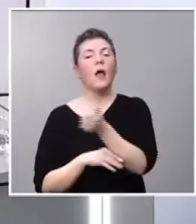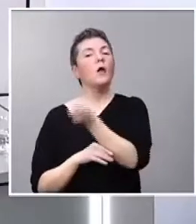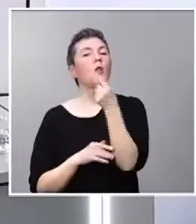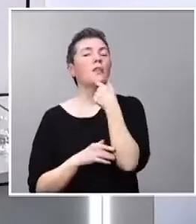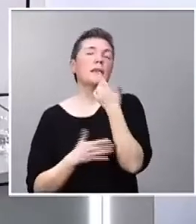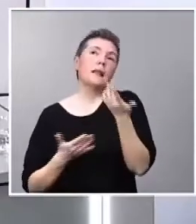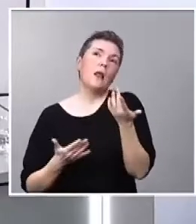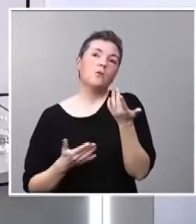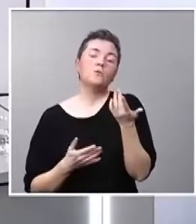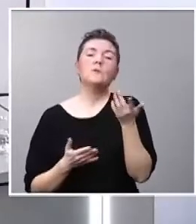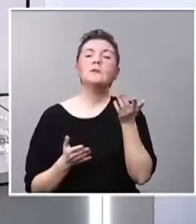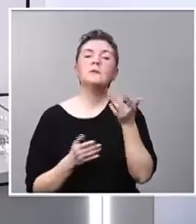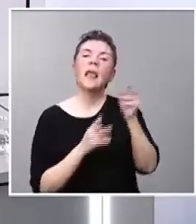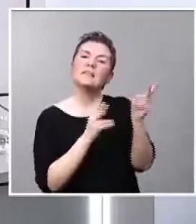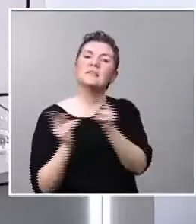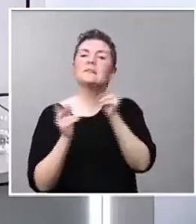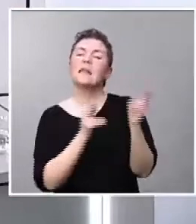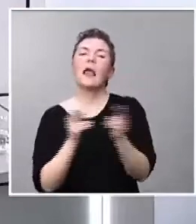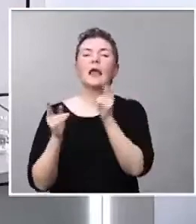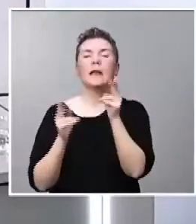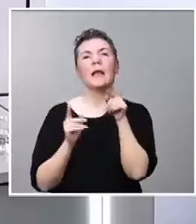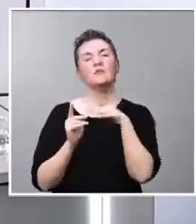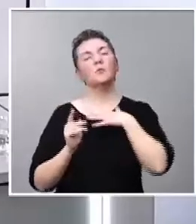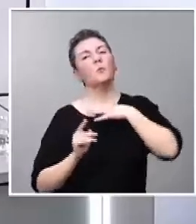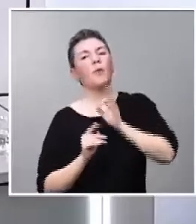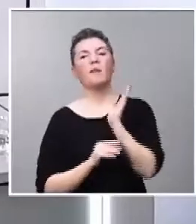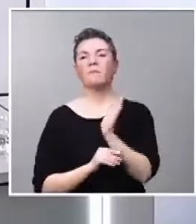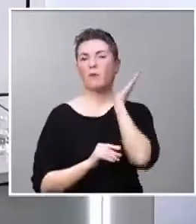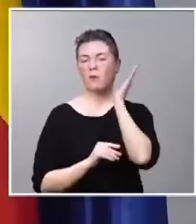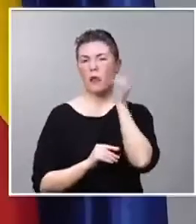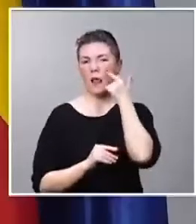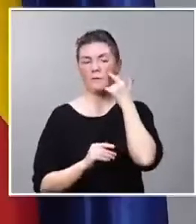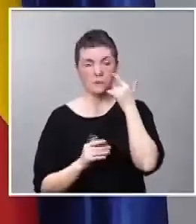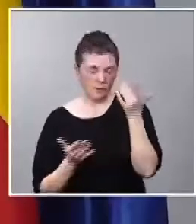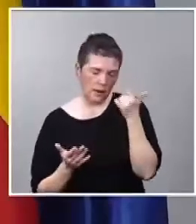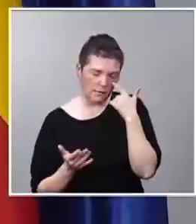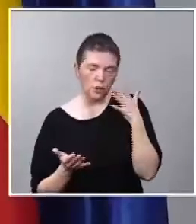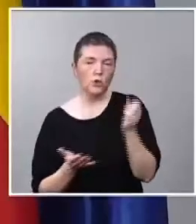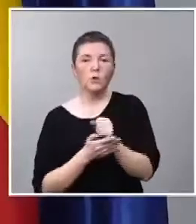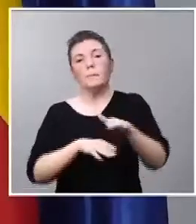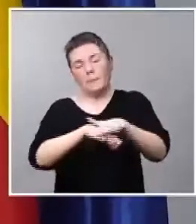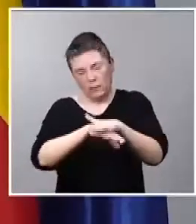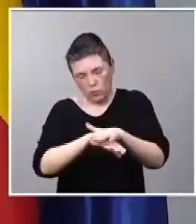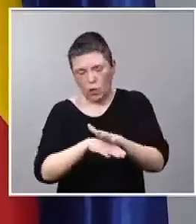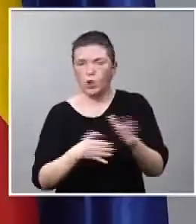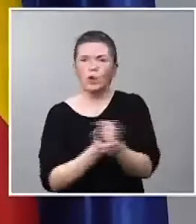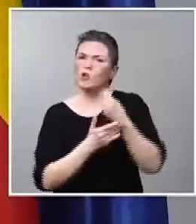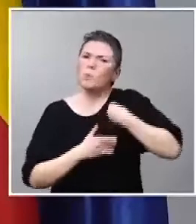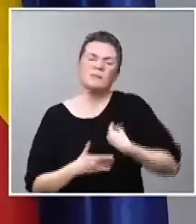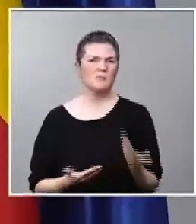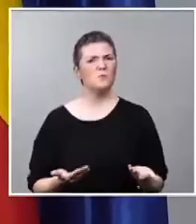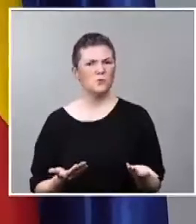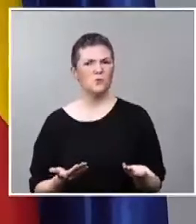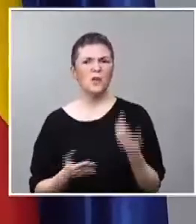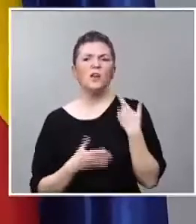por supuesto, no tiene por qué hacerlo, ni mucho menos. Pero cuando entre en el gobierno, desde luego tendrá que aplicar o acomodar esos principios a la realidad y al pragmatismo. se